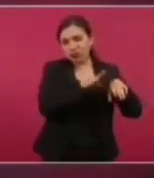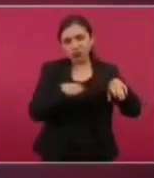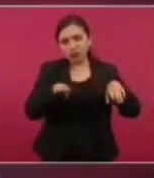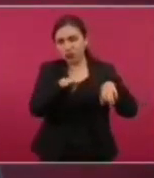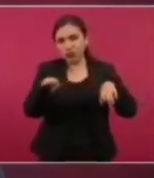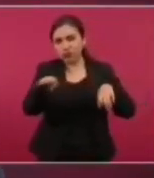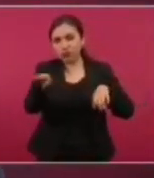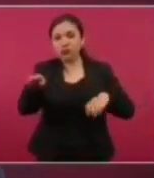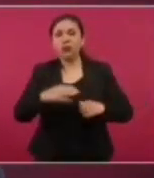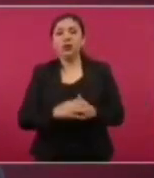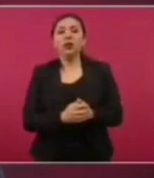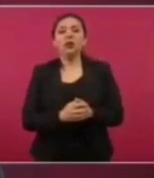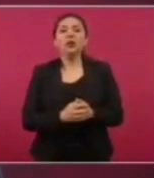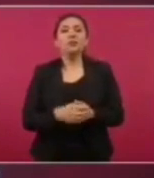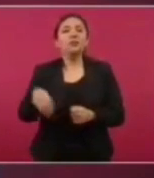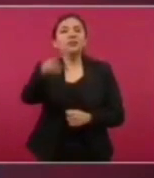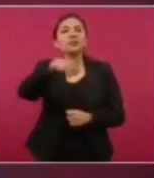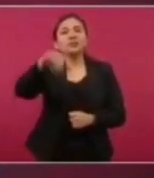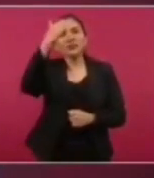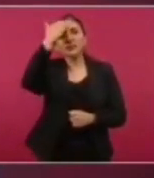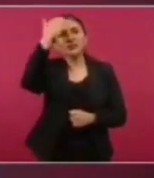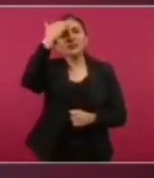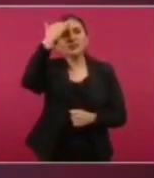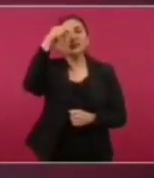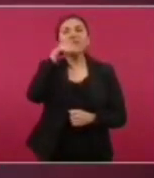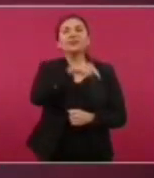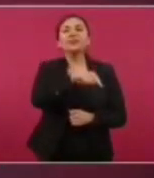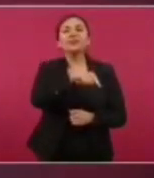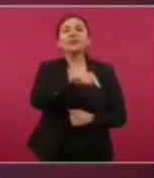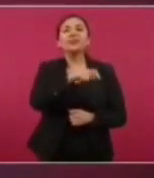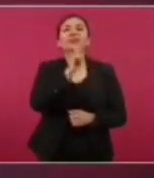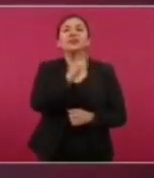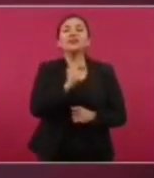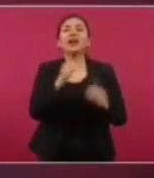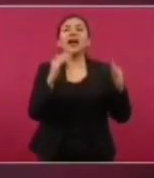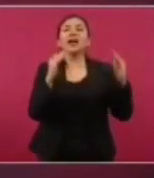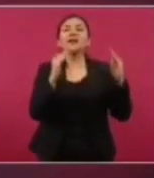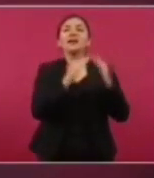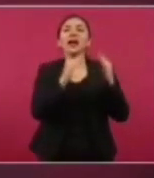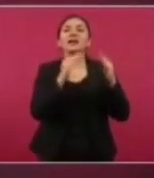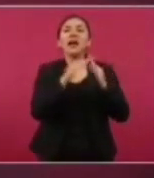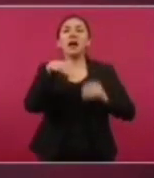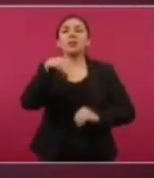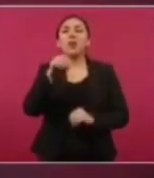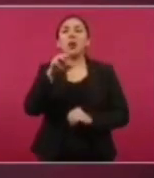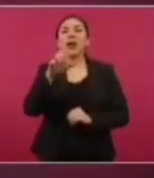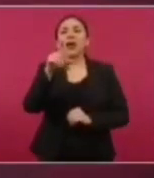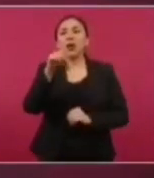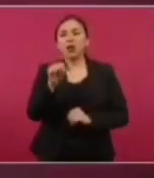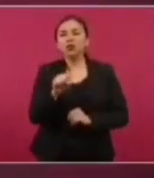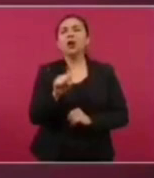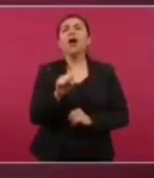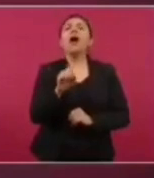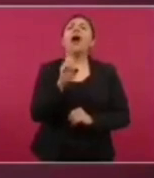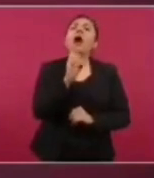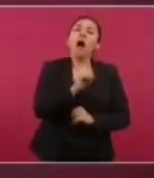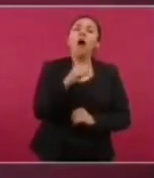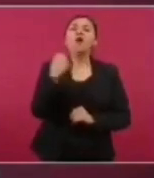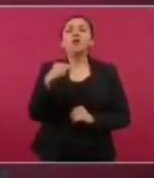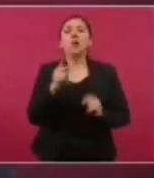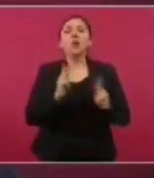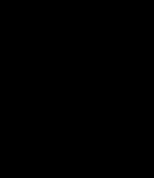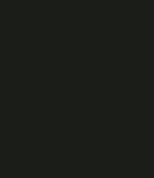de lo que se conoce como la Casa Morelos o Puente de Fierro,